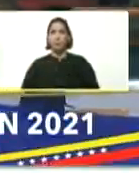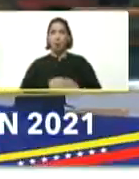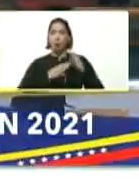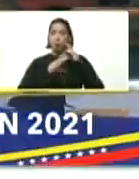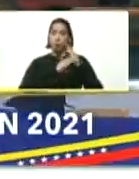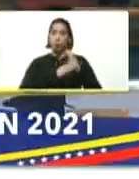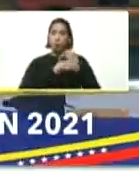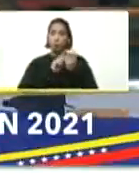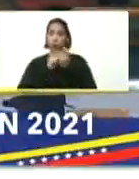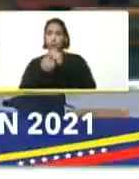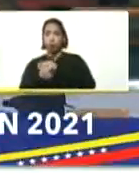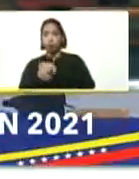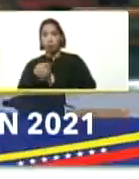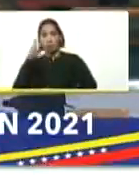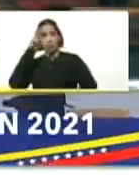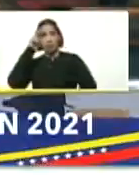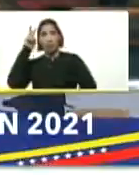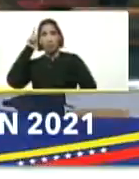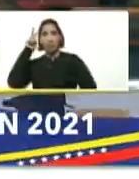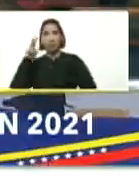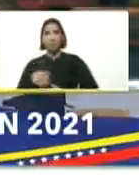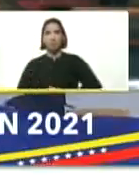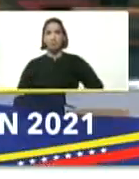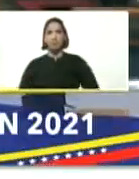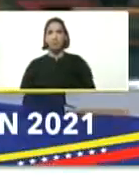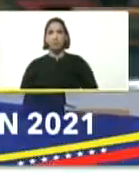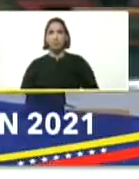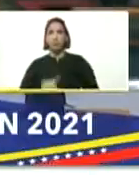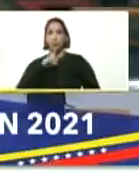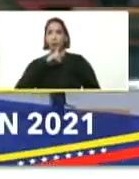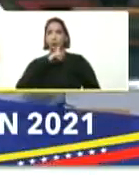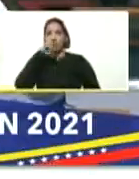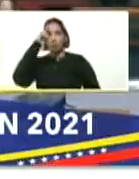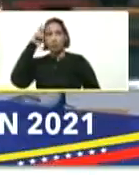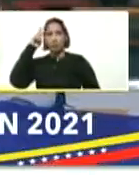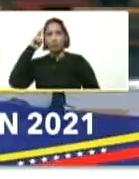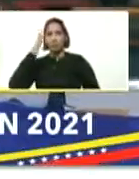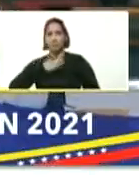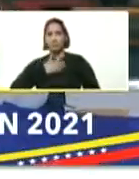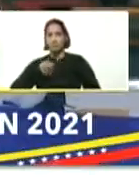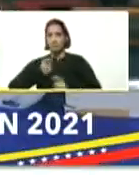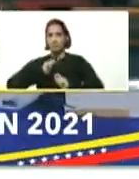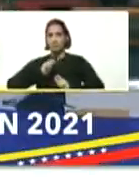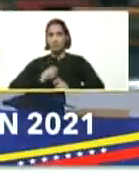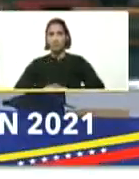pasé a la cancillería. Me nombraron canciller. Y después